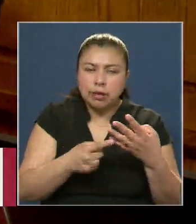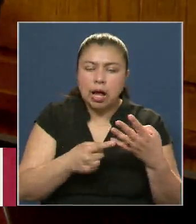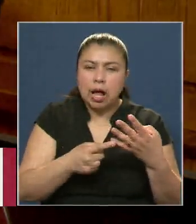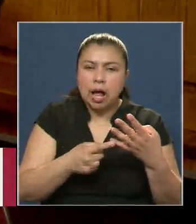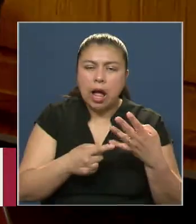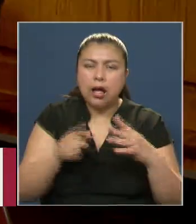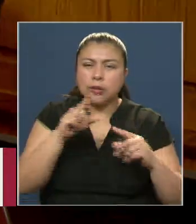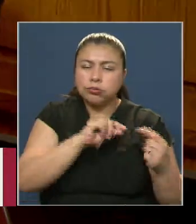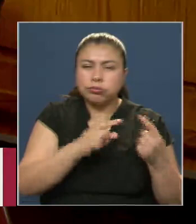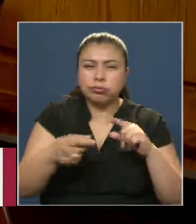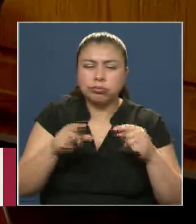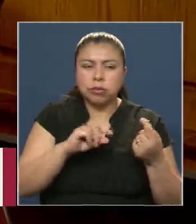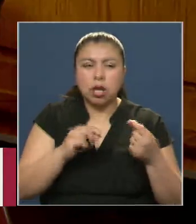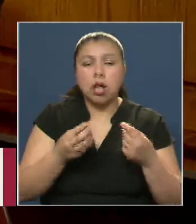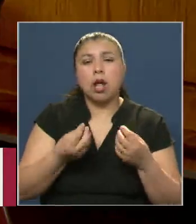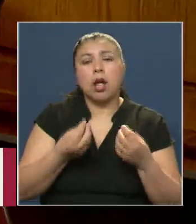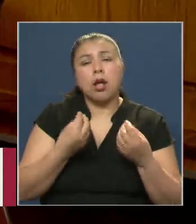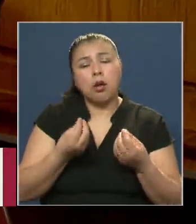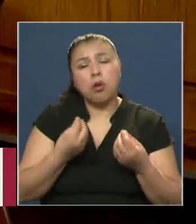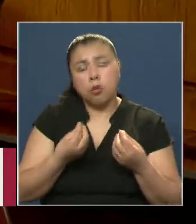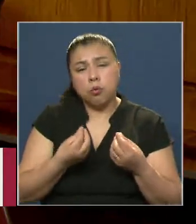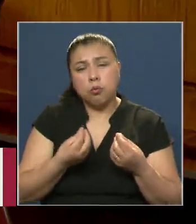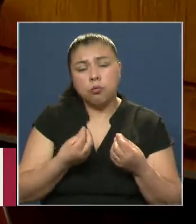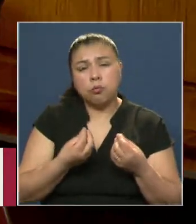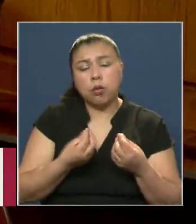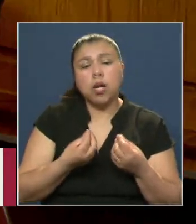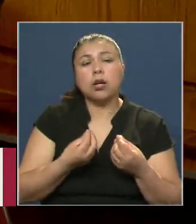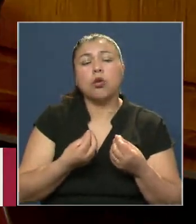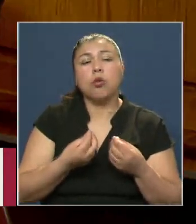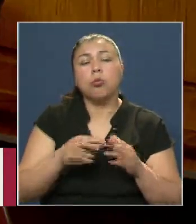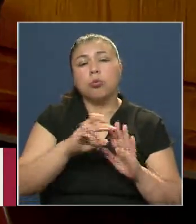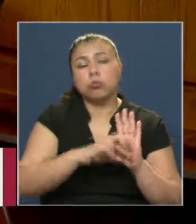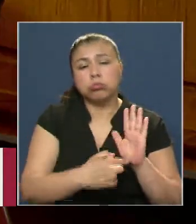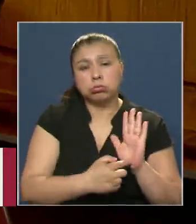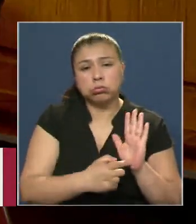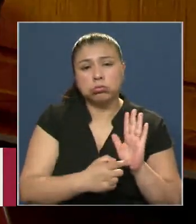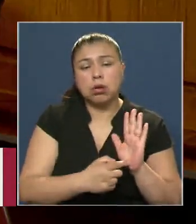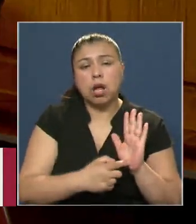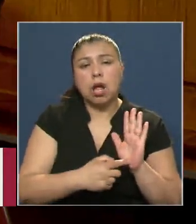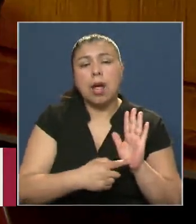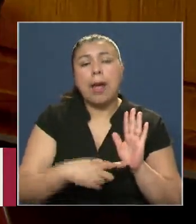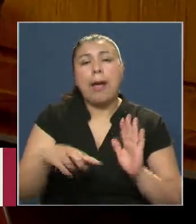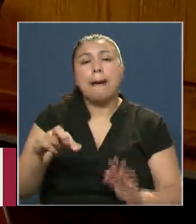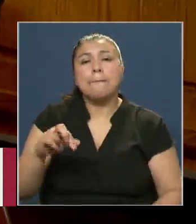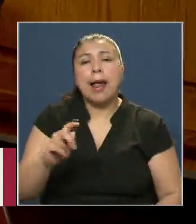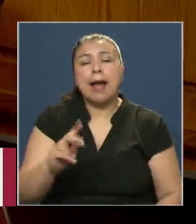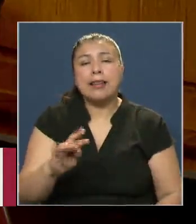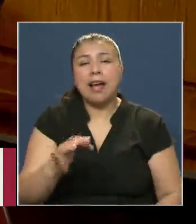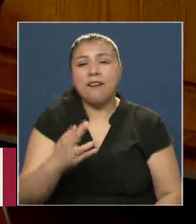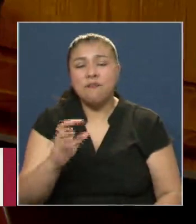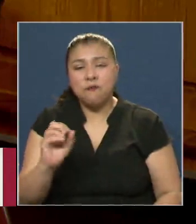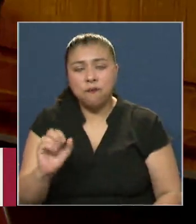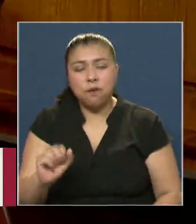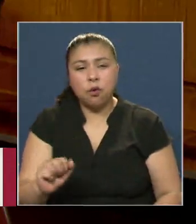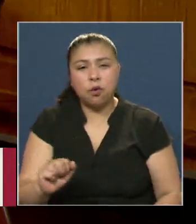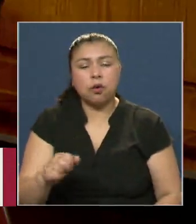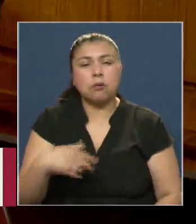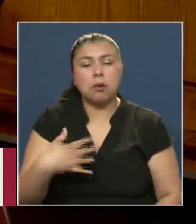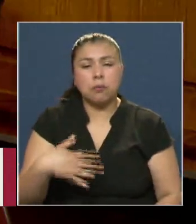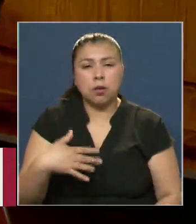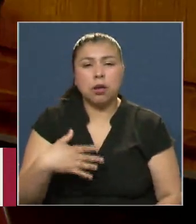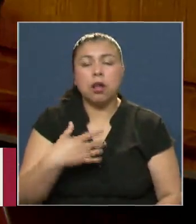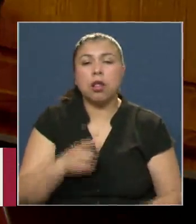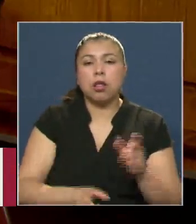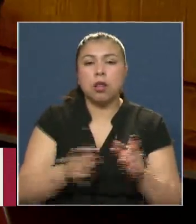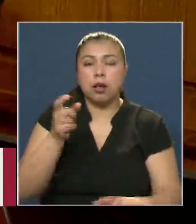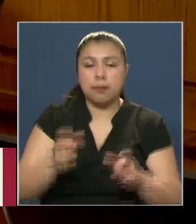refocalizarlas. Creo que es bueno el instrumento porque aquí lo que tenemos es una buena plataforma digital, una buena plataforma donde finalmente la